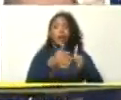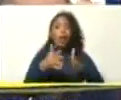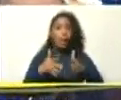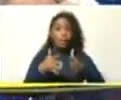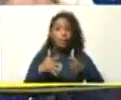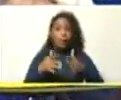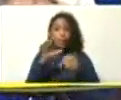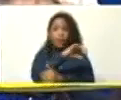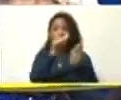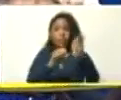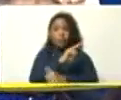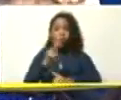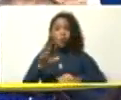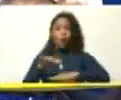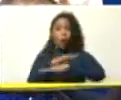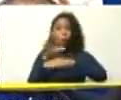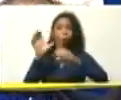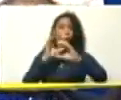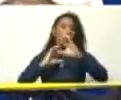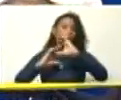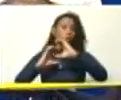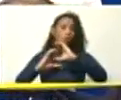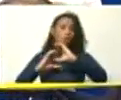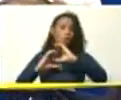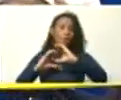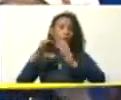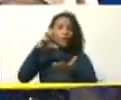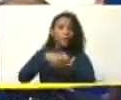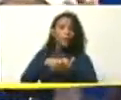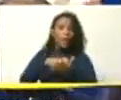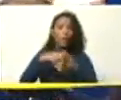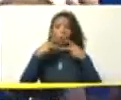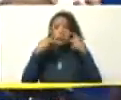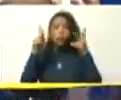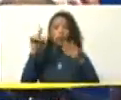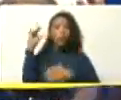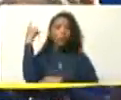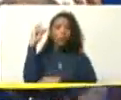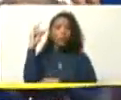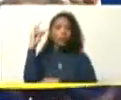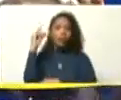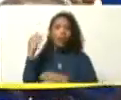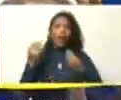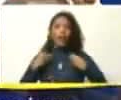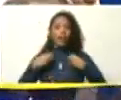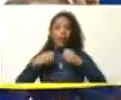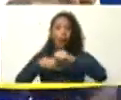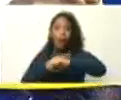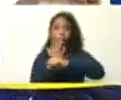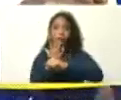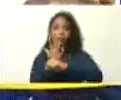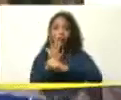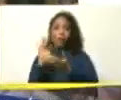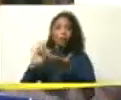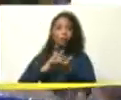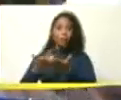Viceministerio de Comunicación del Estado Plurinacional de Bolivia. ¡Que viva el ALBA Digital! Iván